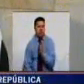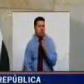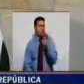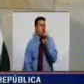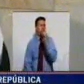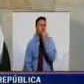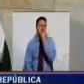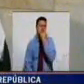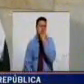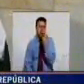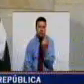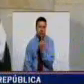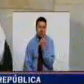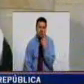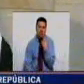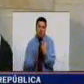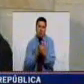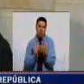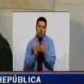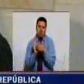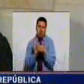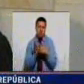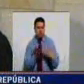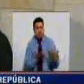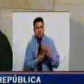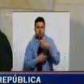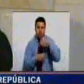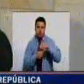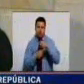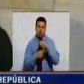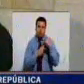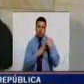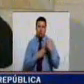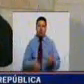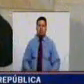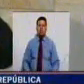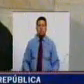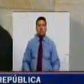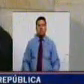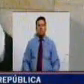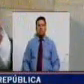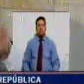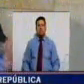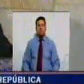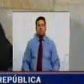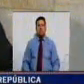No solo en razón de los indicios, sino de las pruebas que tendrán que recaudar las autoridades.